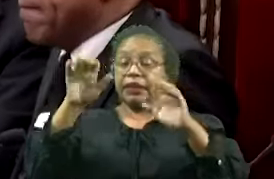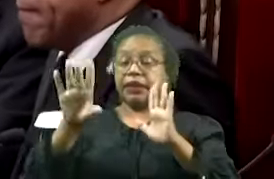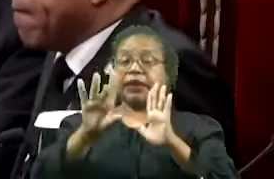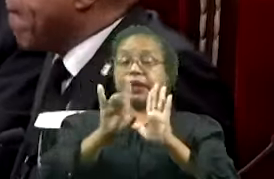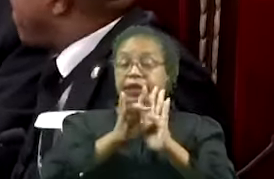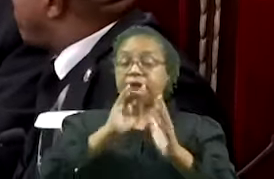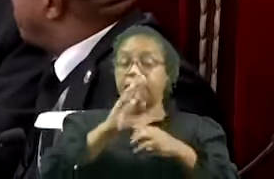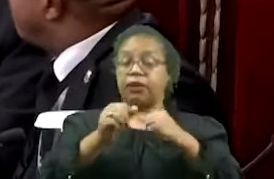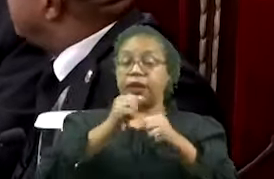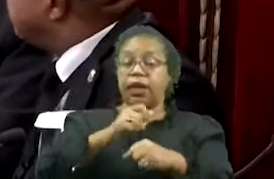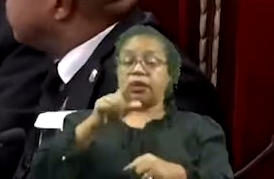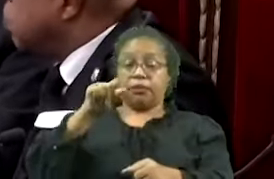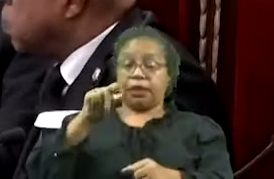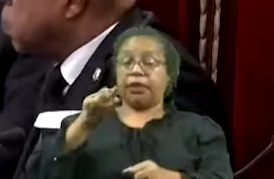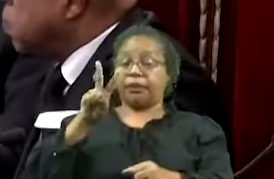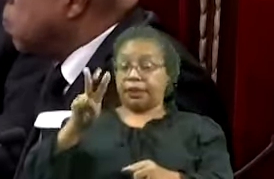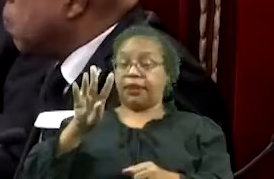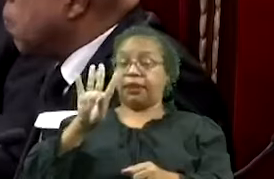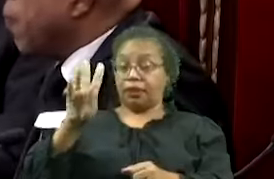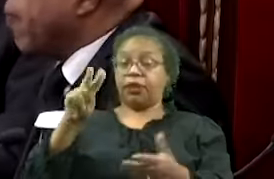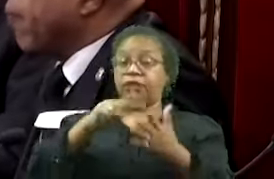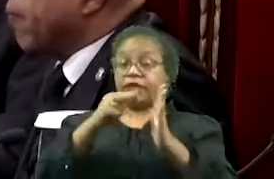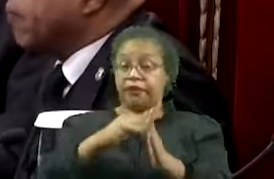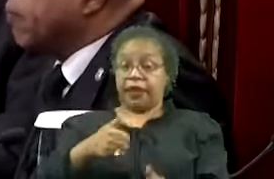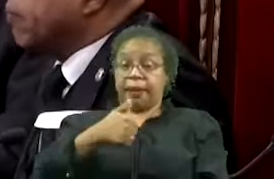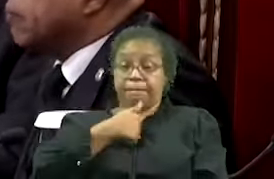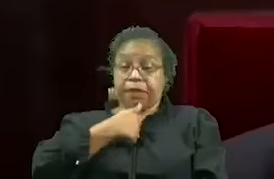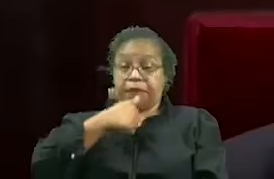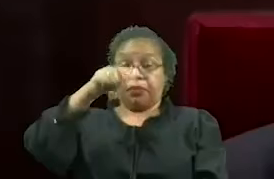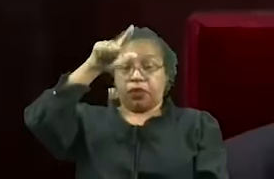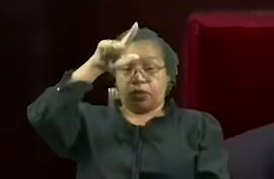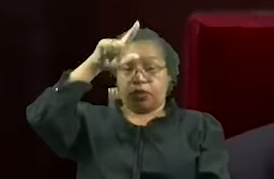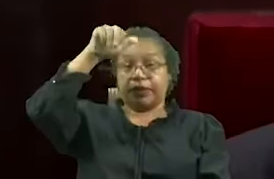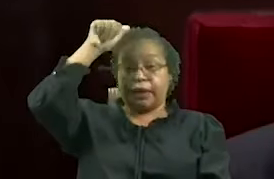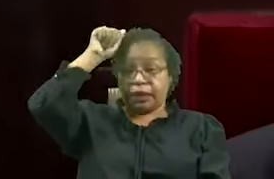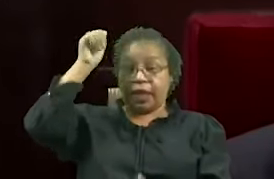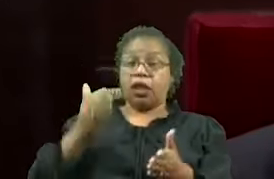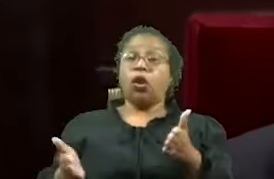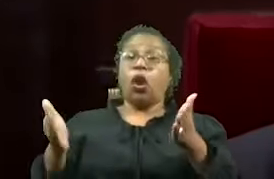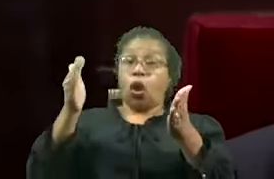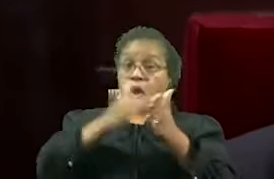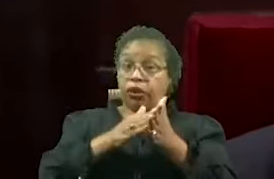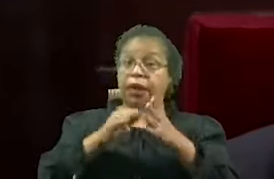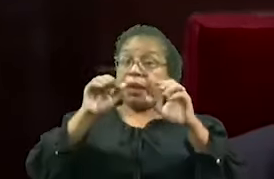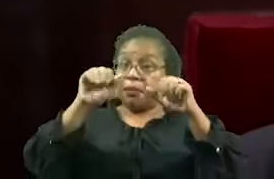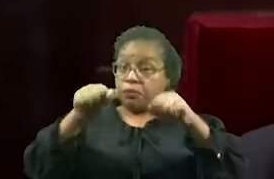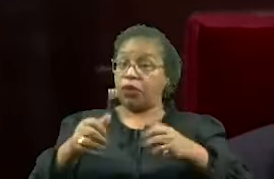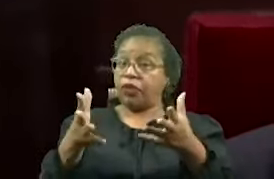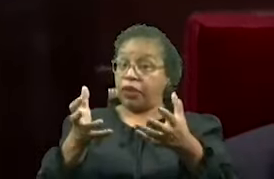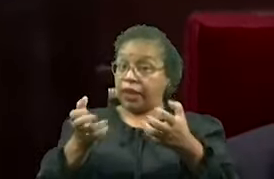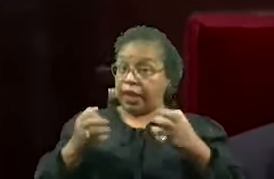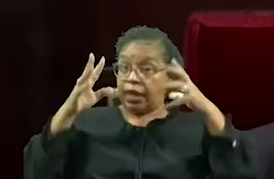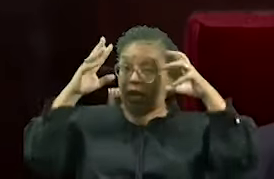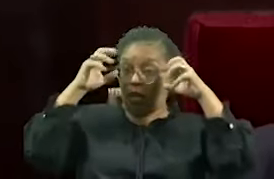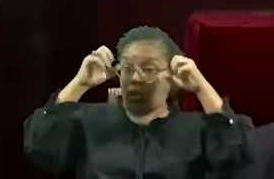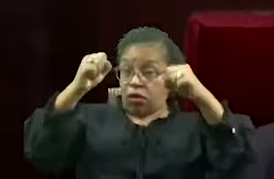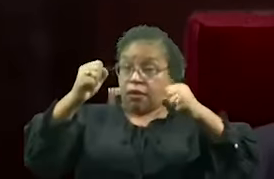es decir qui les habla No podrá optar por una nueva candidatura en el futuro reafirmando un